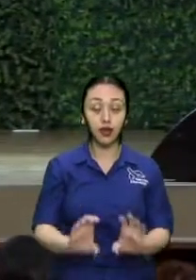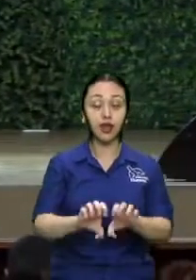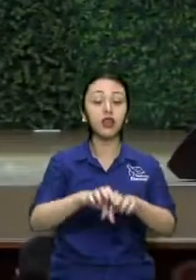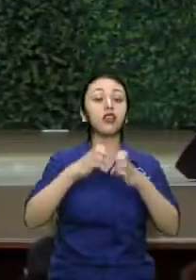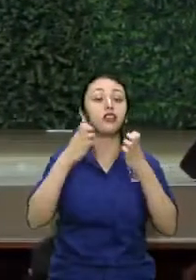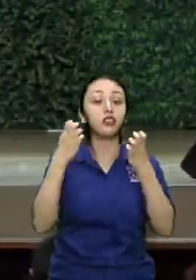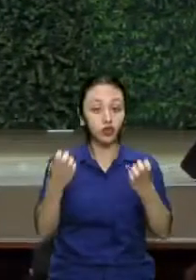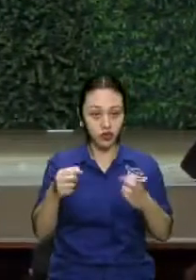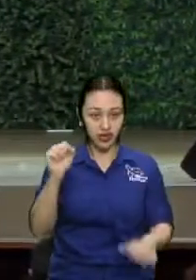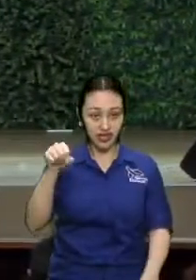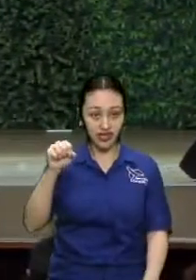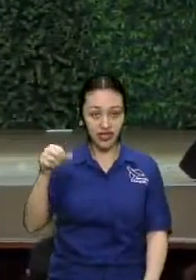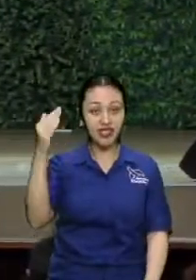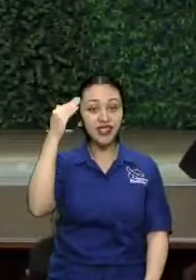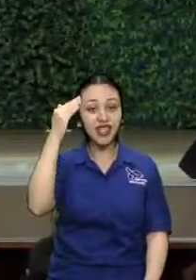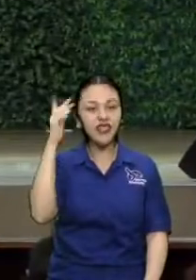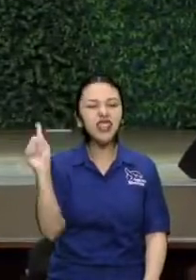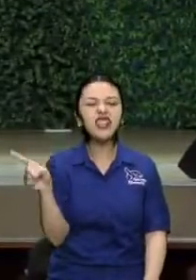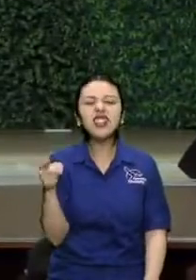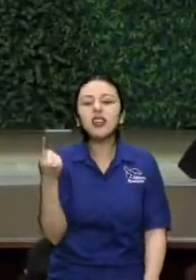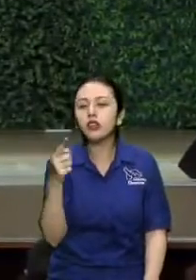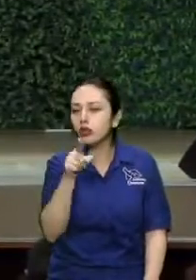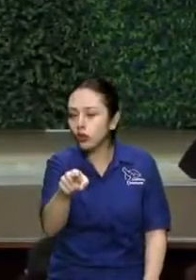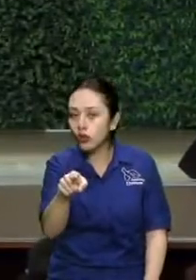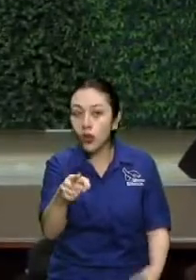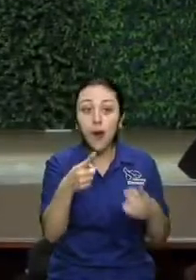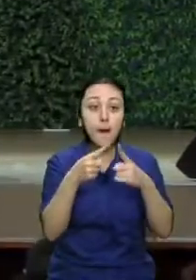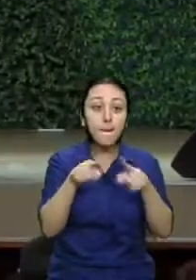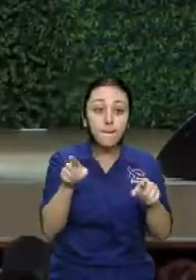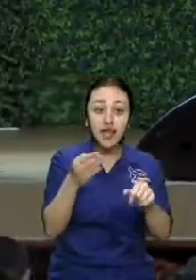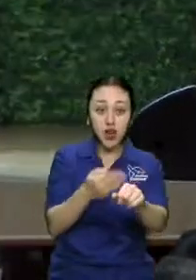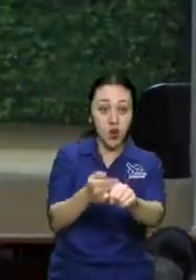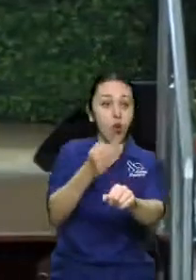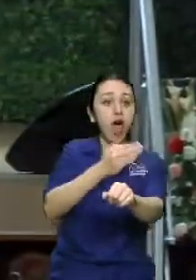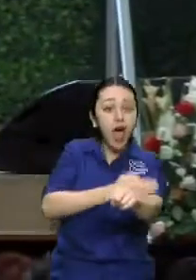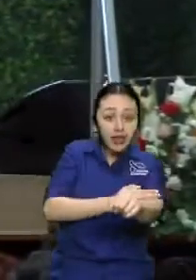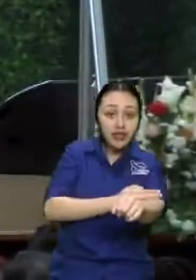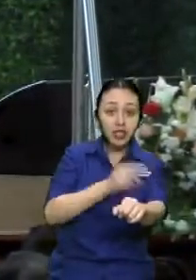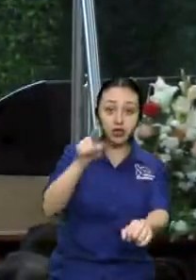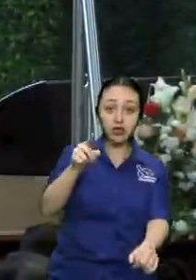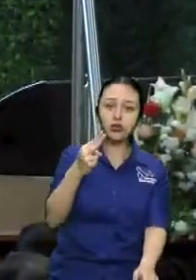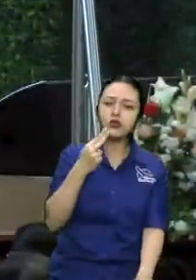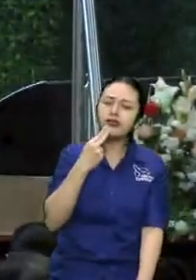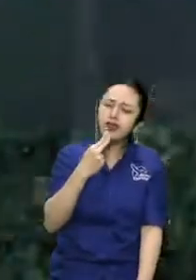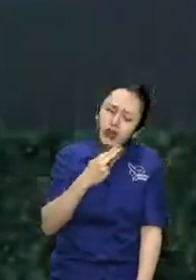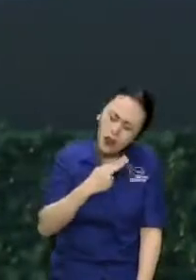te conocen. Pero tienes que ser menor. No te hagas el mayor.